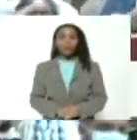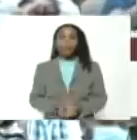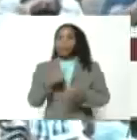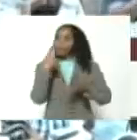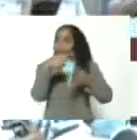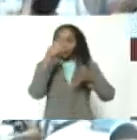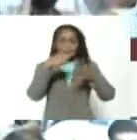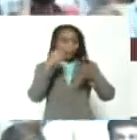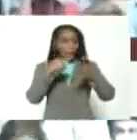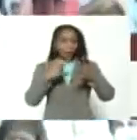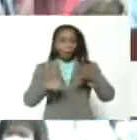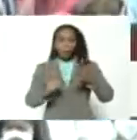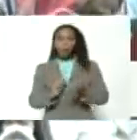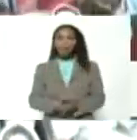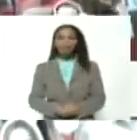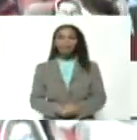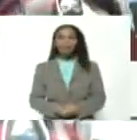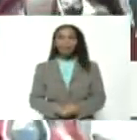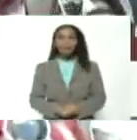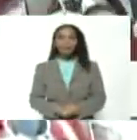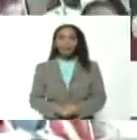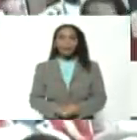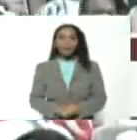etcétera, etcétera.